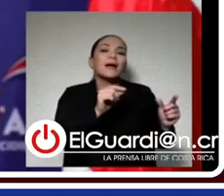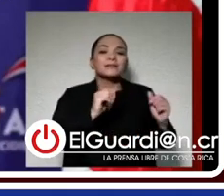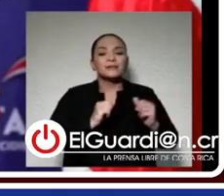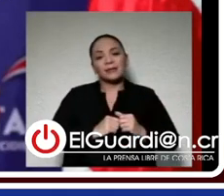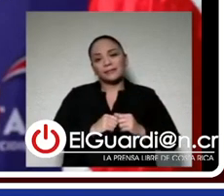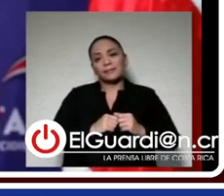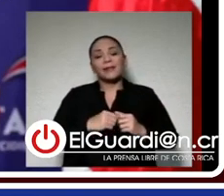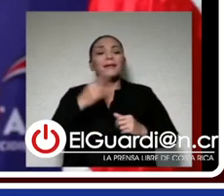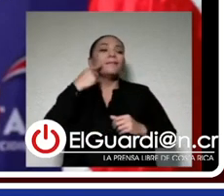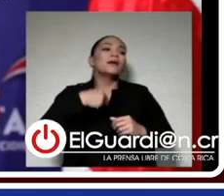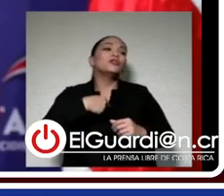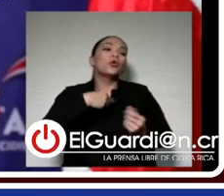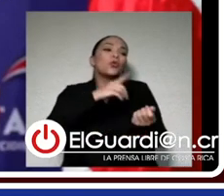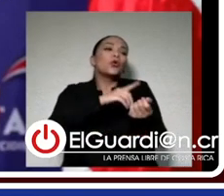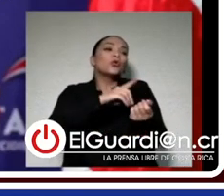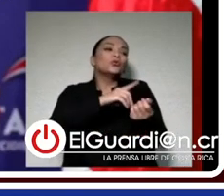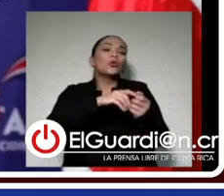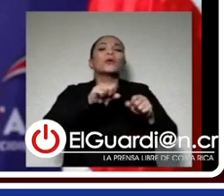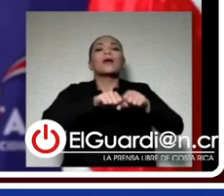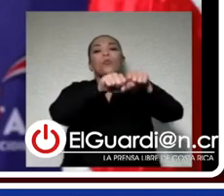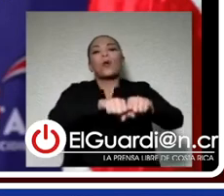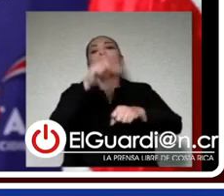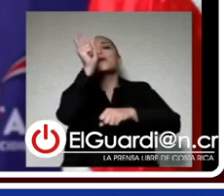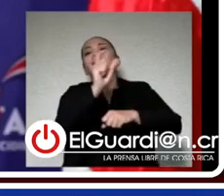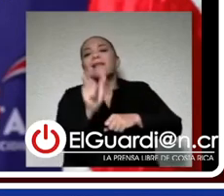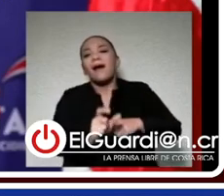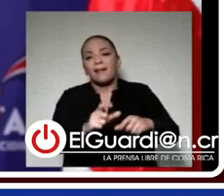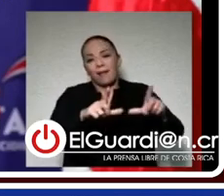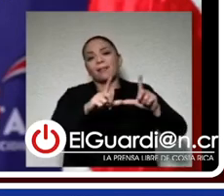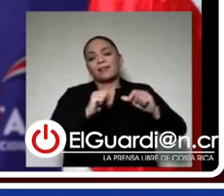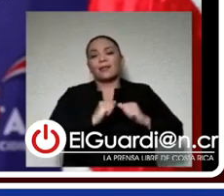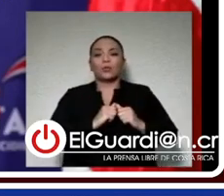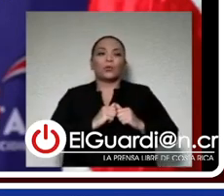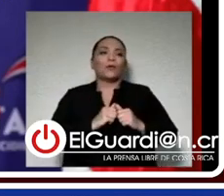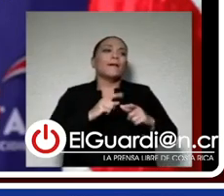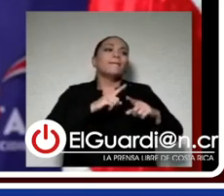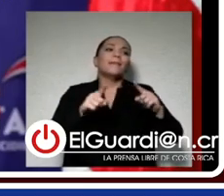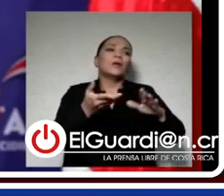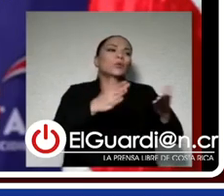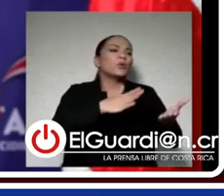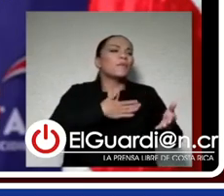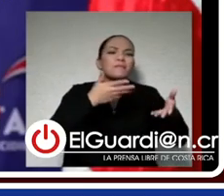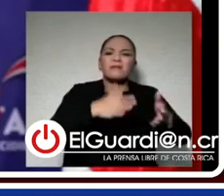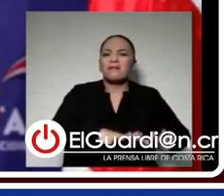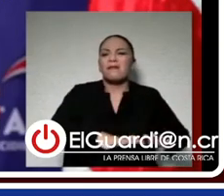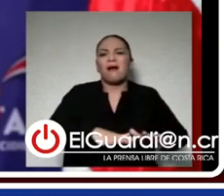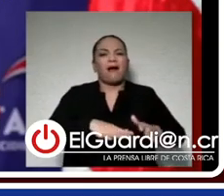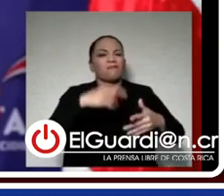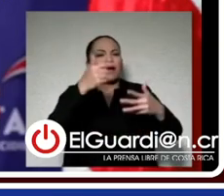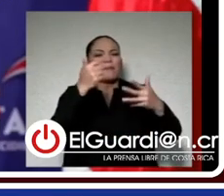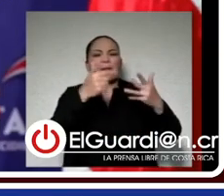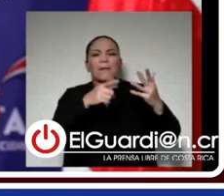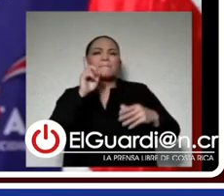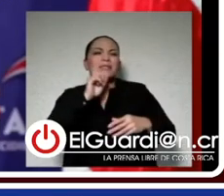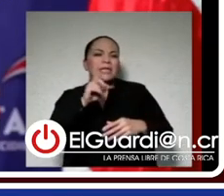soy médico graduado en Italia. Yo, se me murió una hija y un montón de